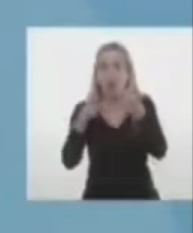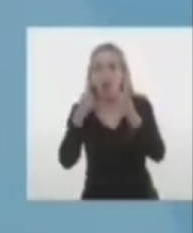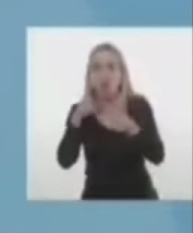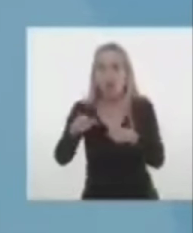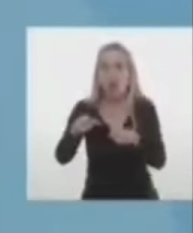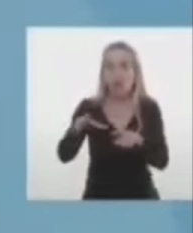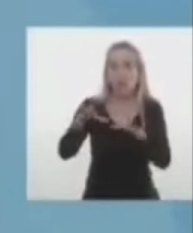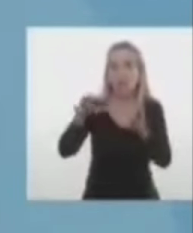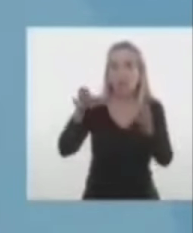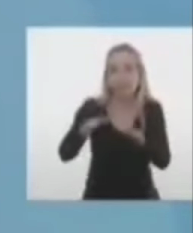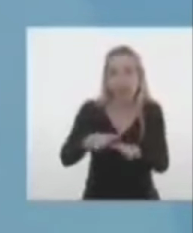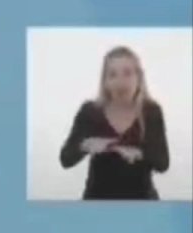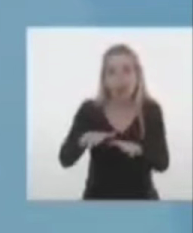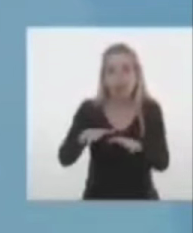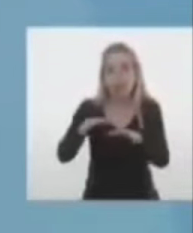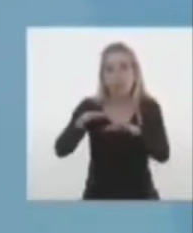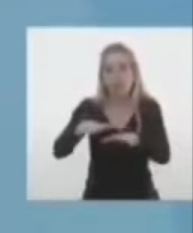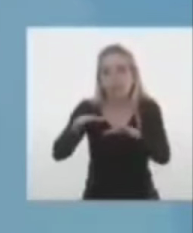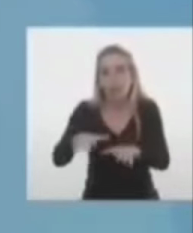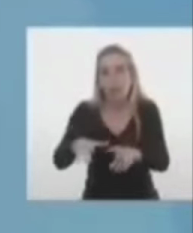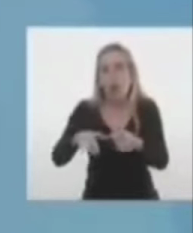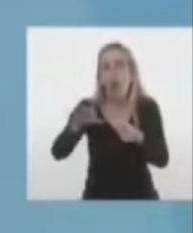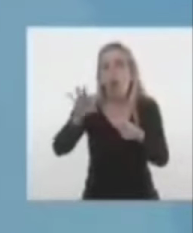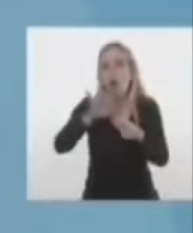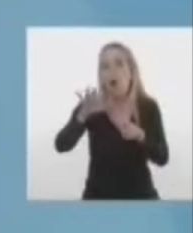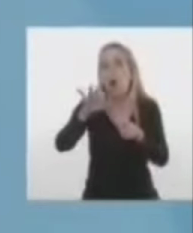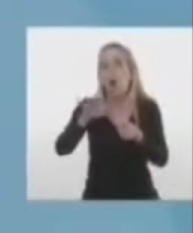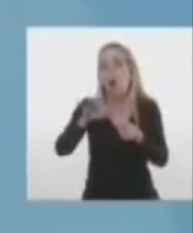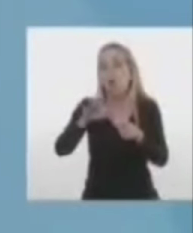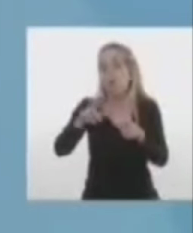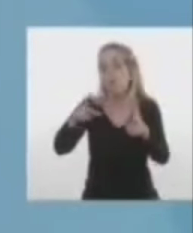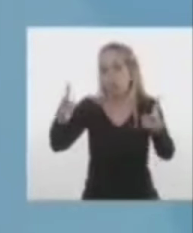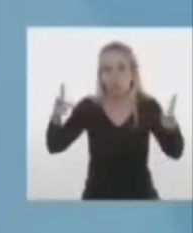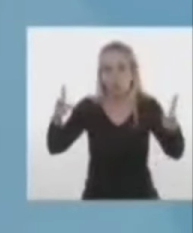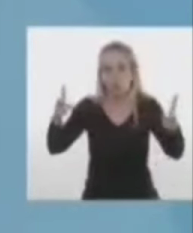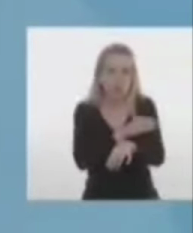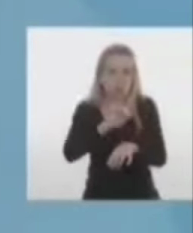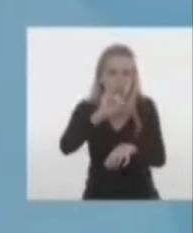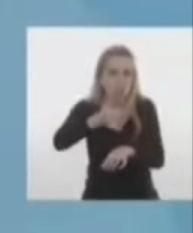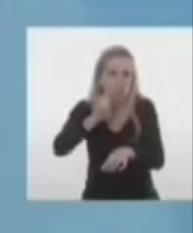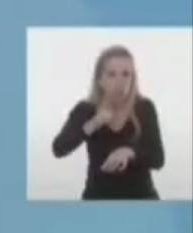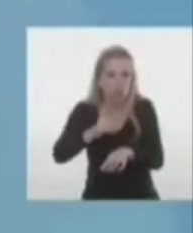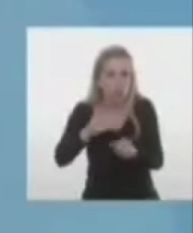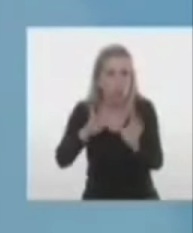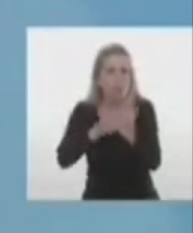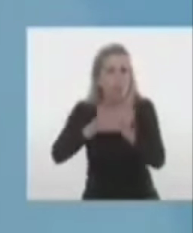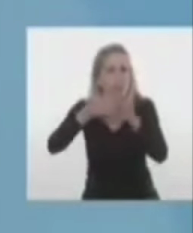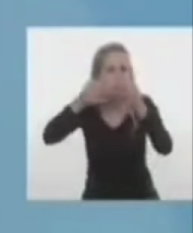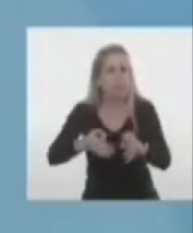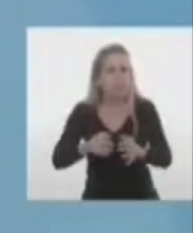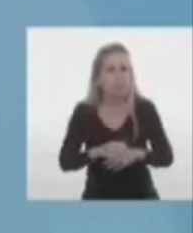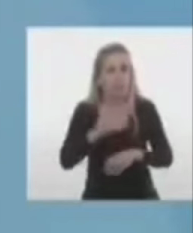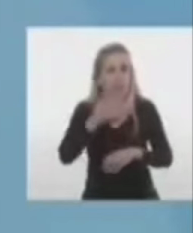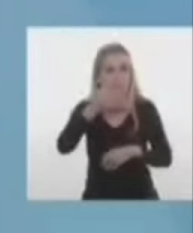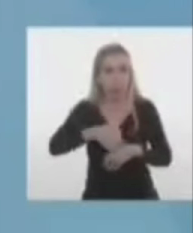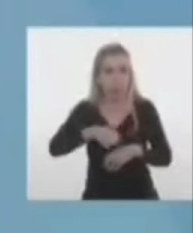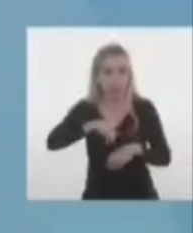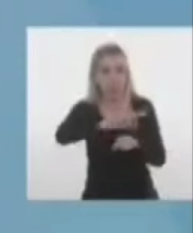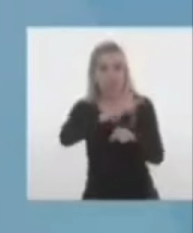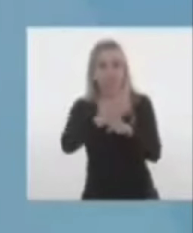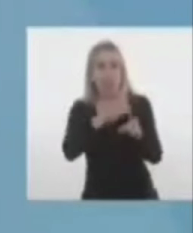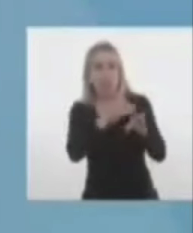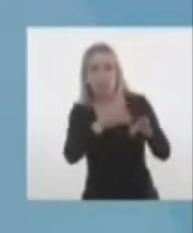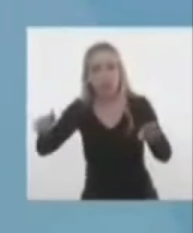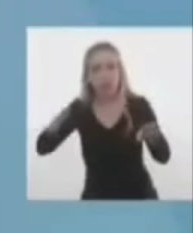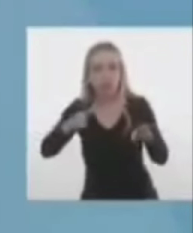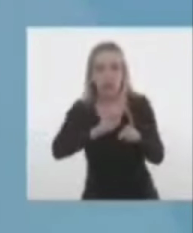tipos sentados en el sillón de Rivadavia con prestigio, pero este es el peor de todos. Un tipo que no tiene autoridad, un tipo